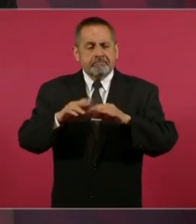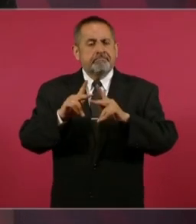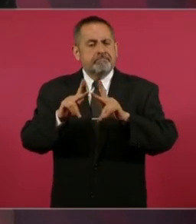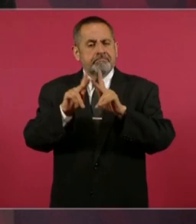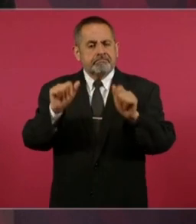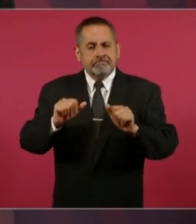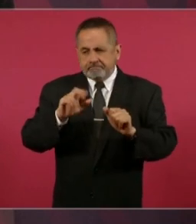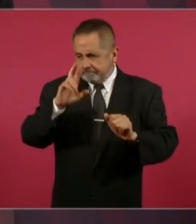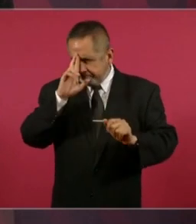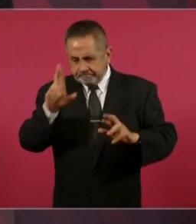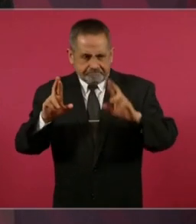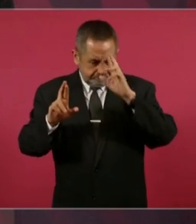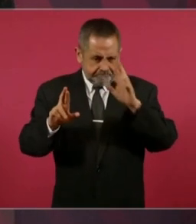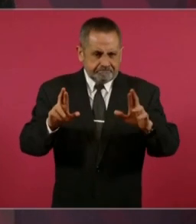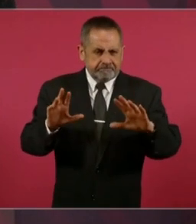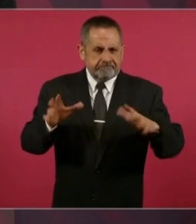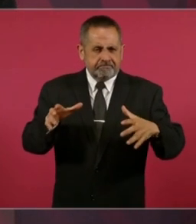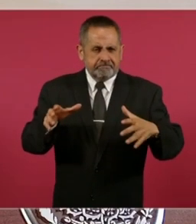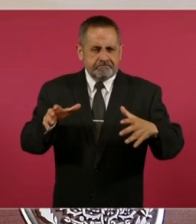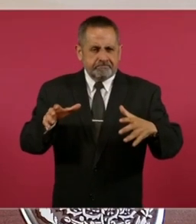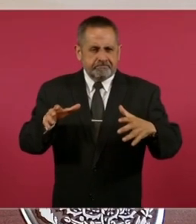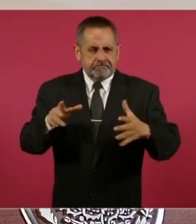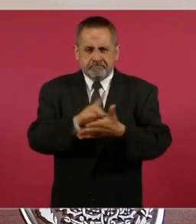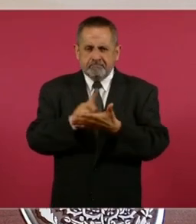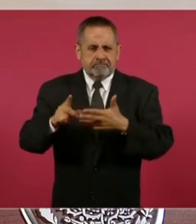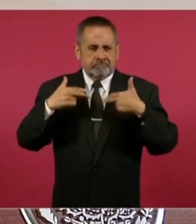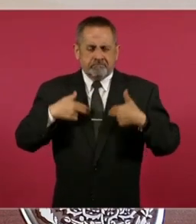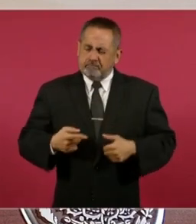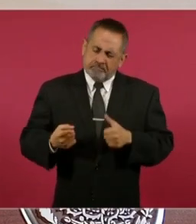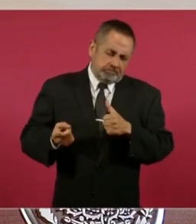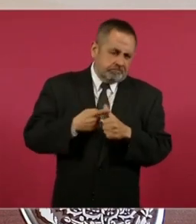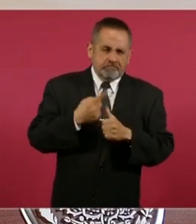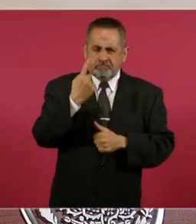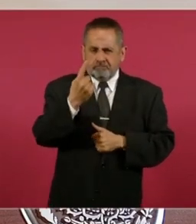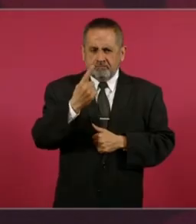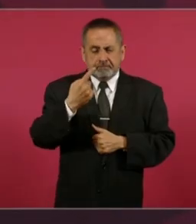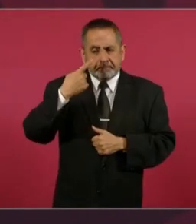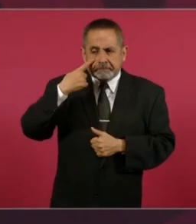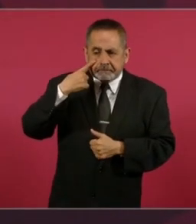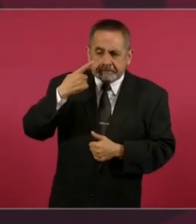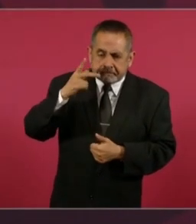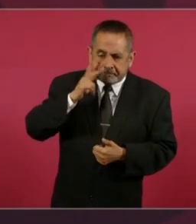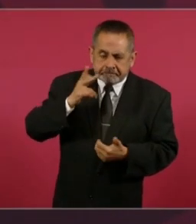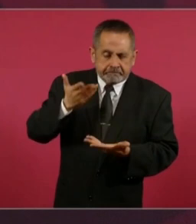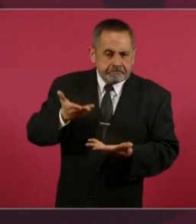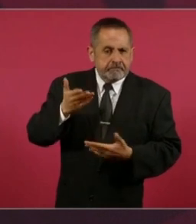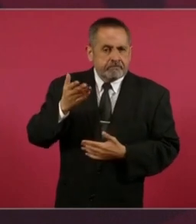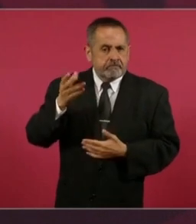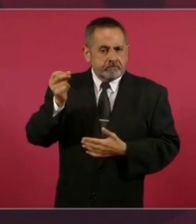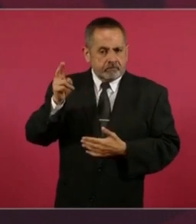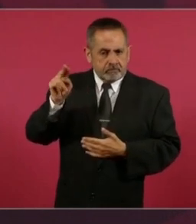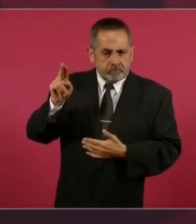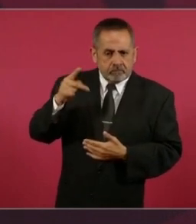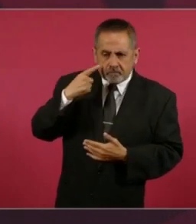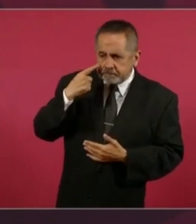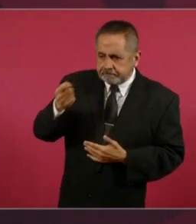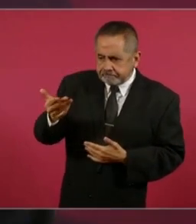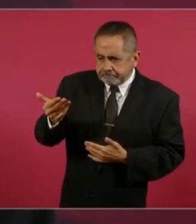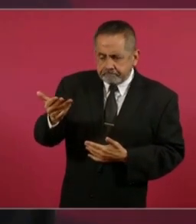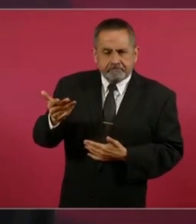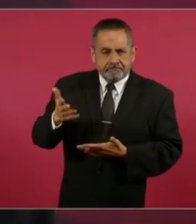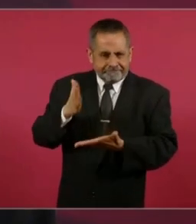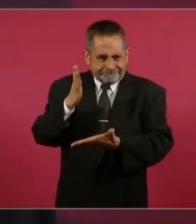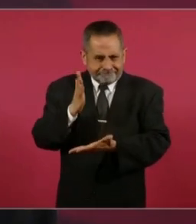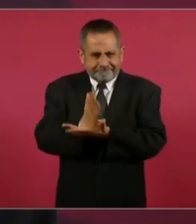el respeto a los Derechos Humanos que demuestren con hechos